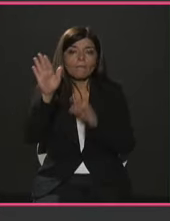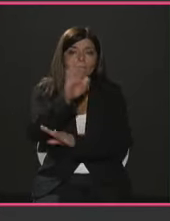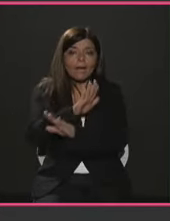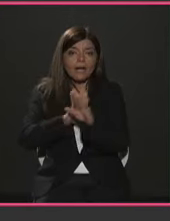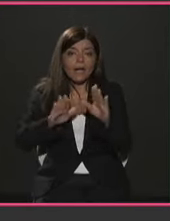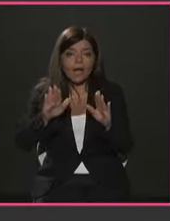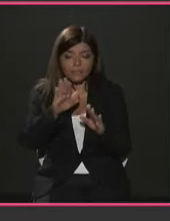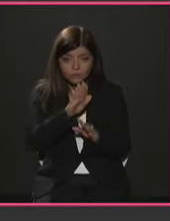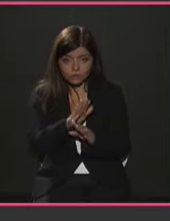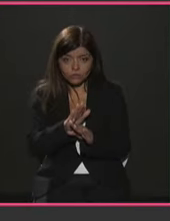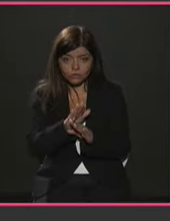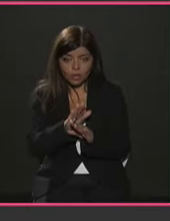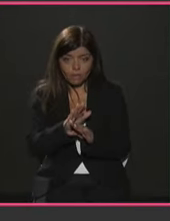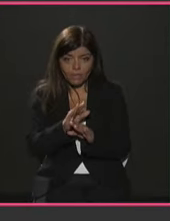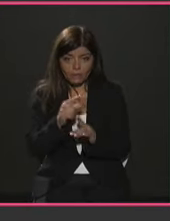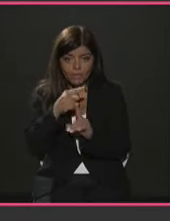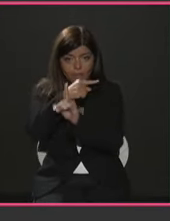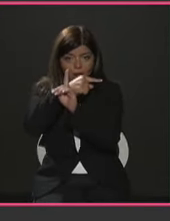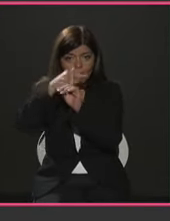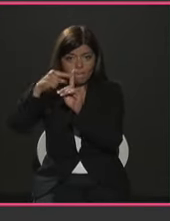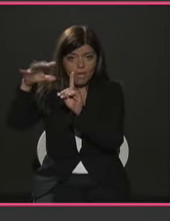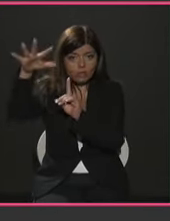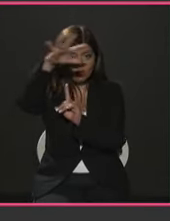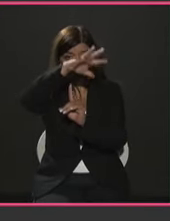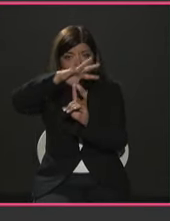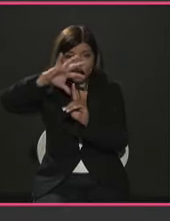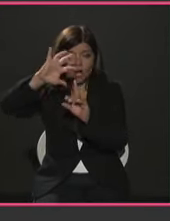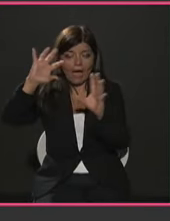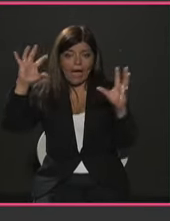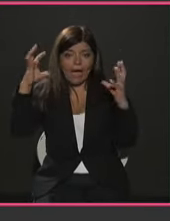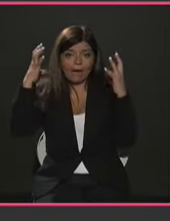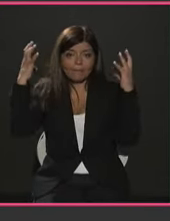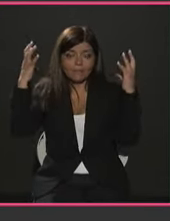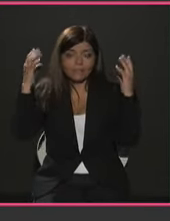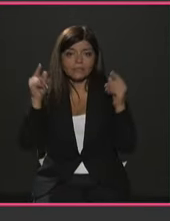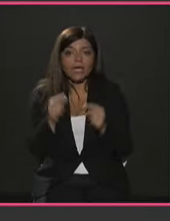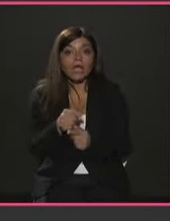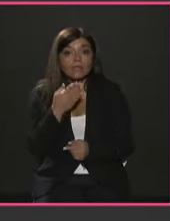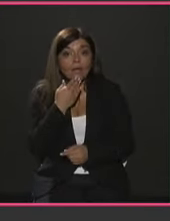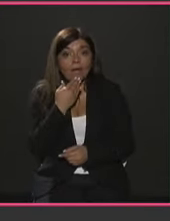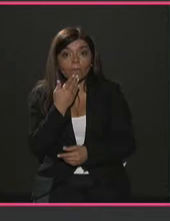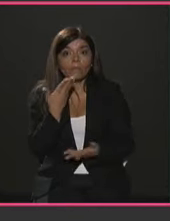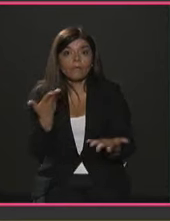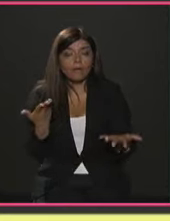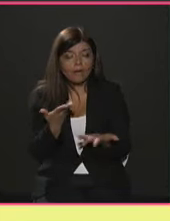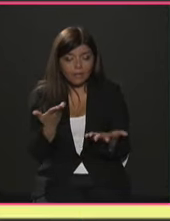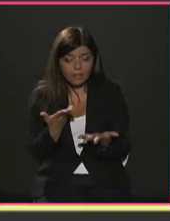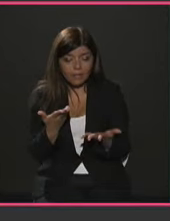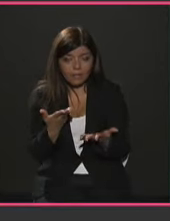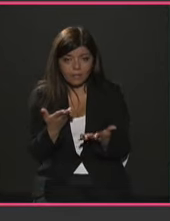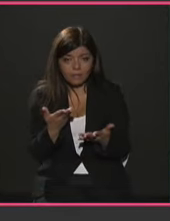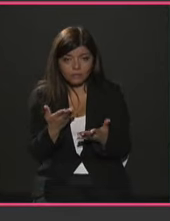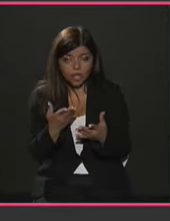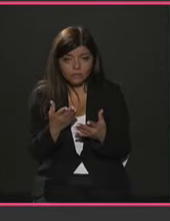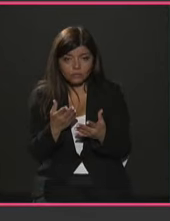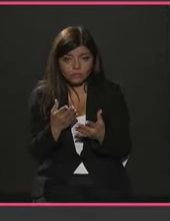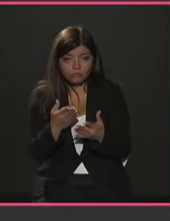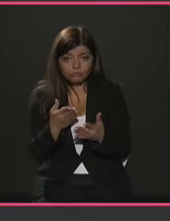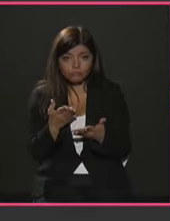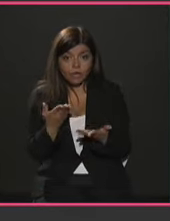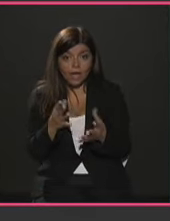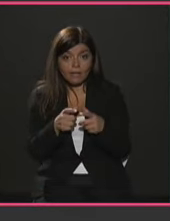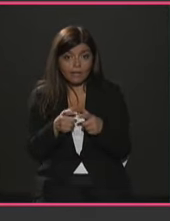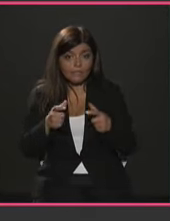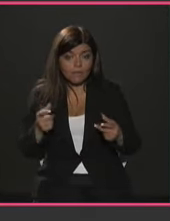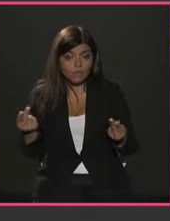protección medioambiental y también es un gran ingreso para el crecimiento económico el